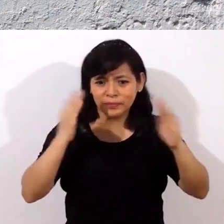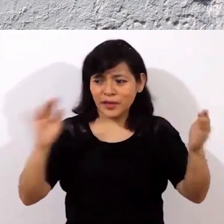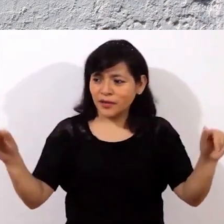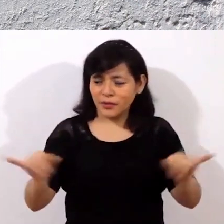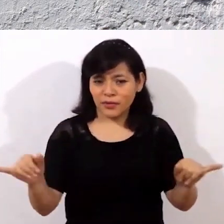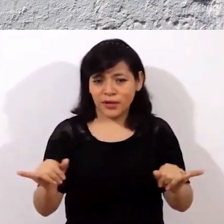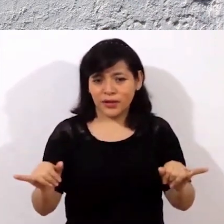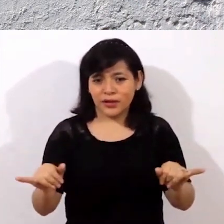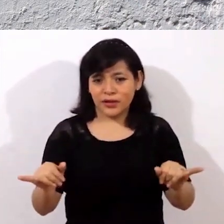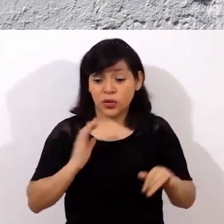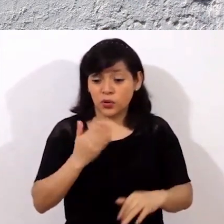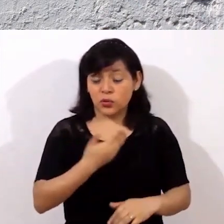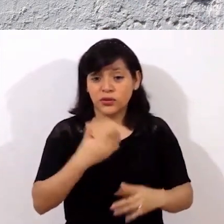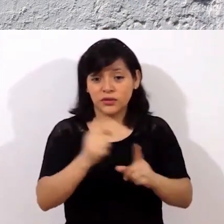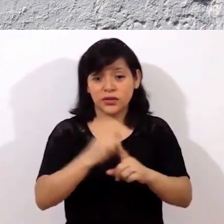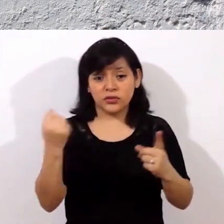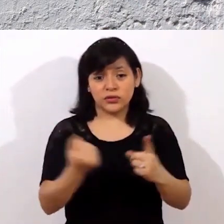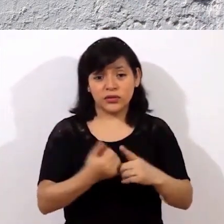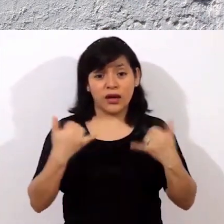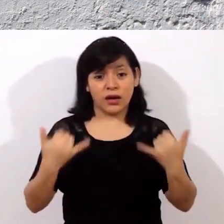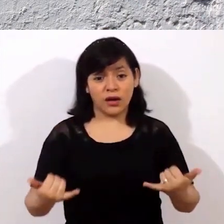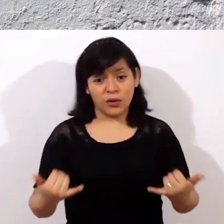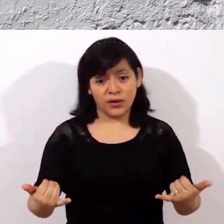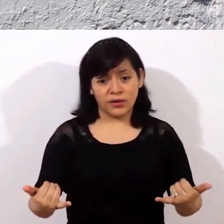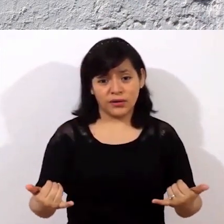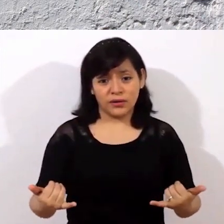Aún así comportándonos, ¿Dios me ama?